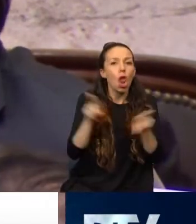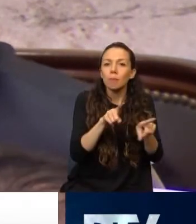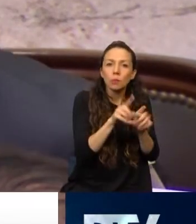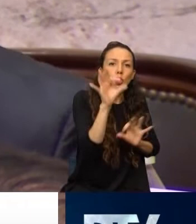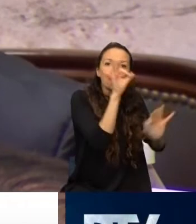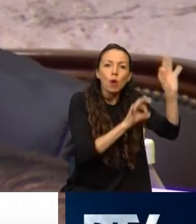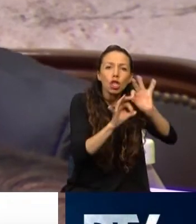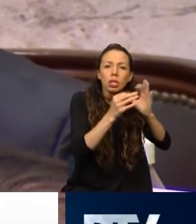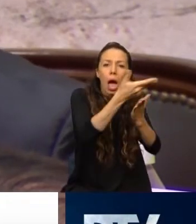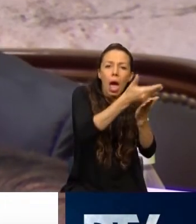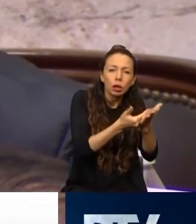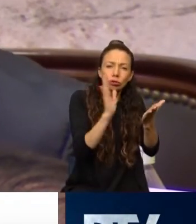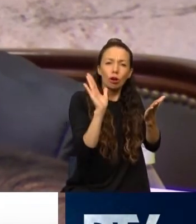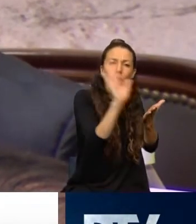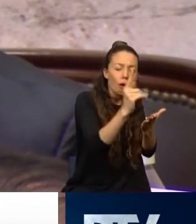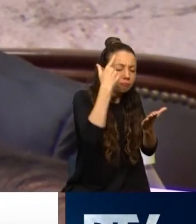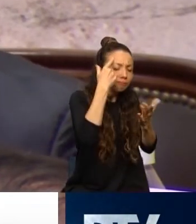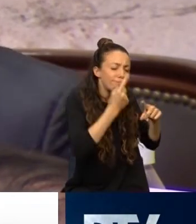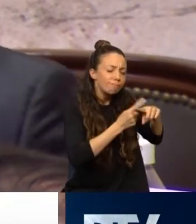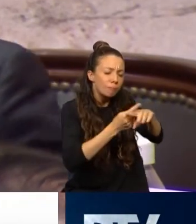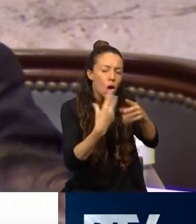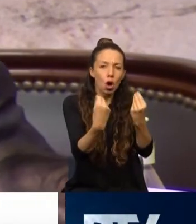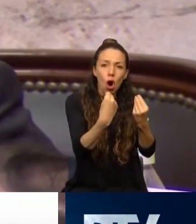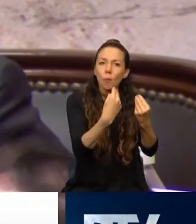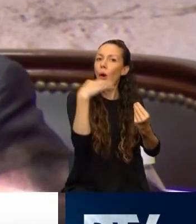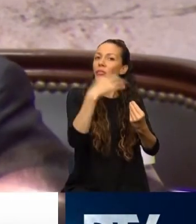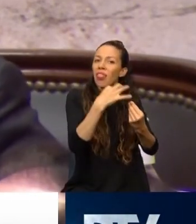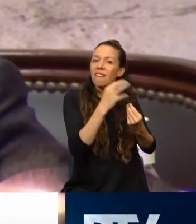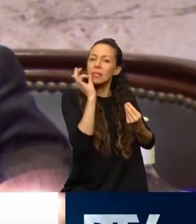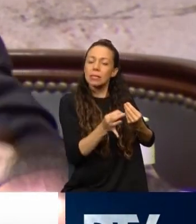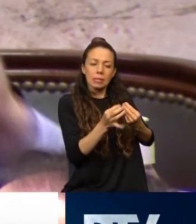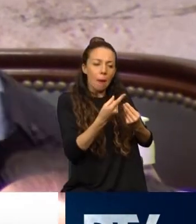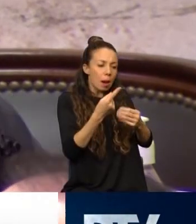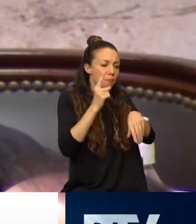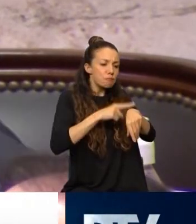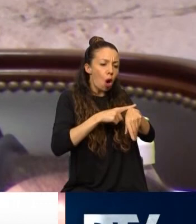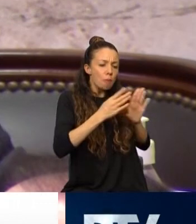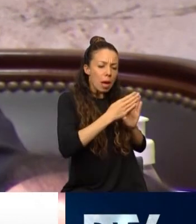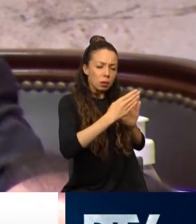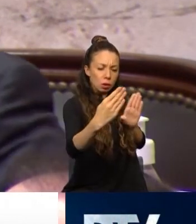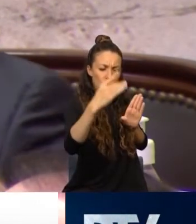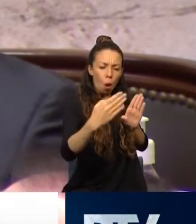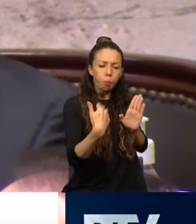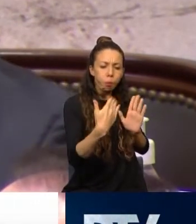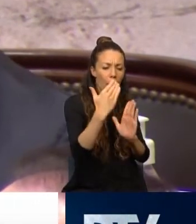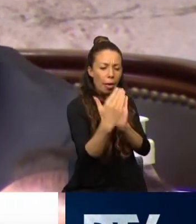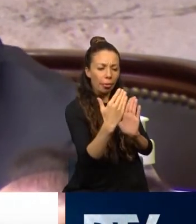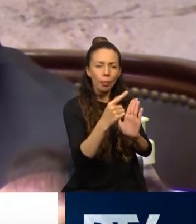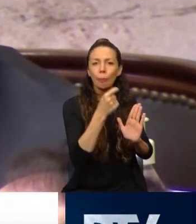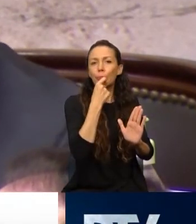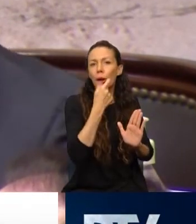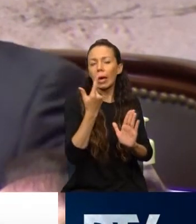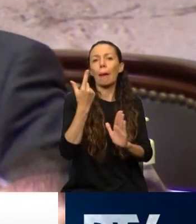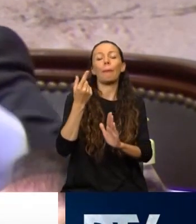proyección, el final de la proyección tiene que pasar por la condición de solvencia intertemporal. Si yo tomo los supuestos que asume el